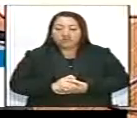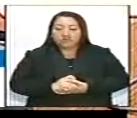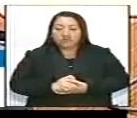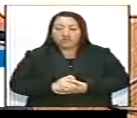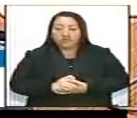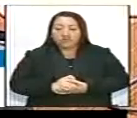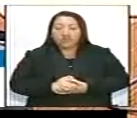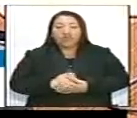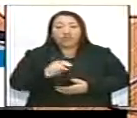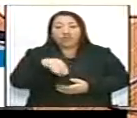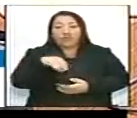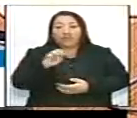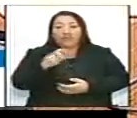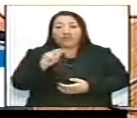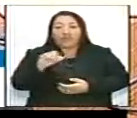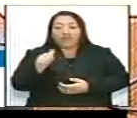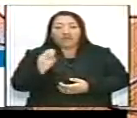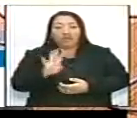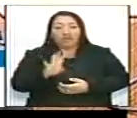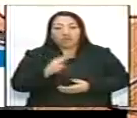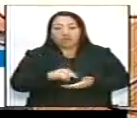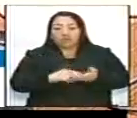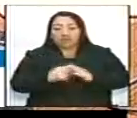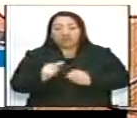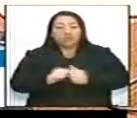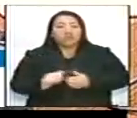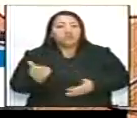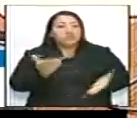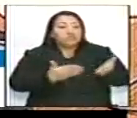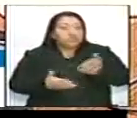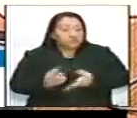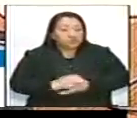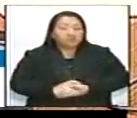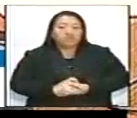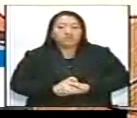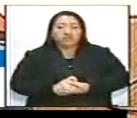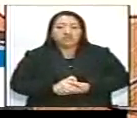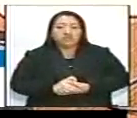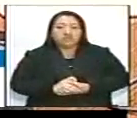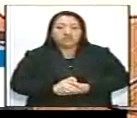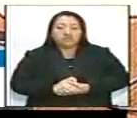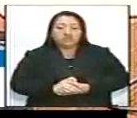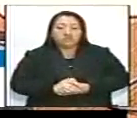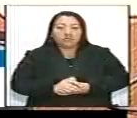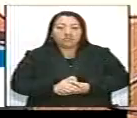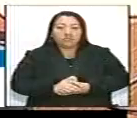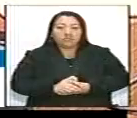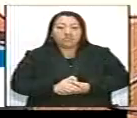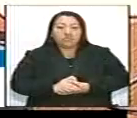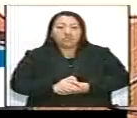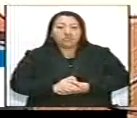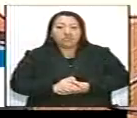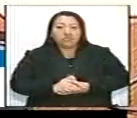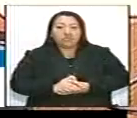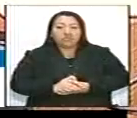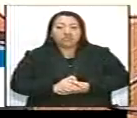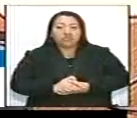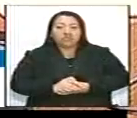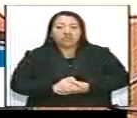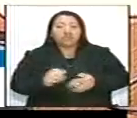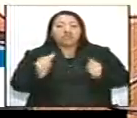de muchos otros que tienen que ver con servicios, que tienen que ver con articulación multisectorial, que tienen que ver con la labor